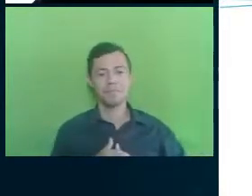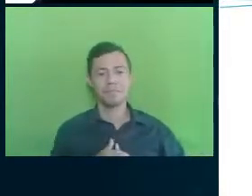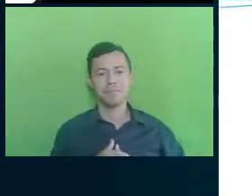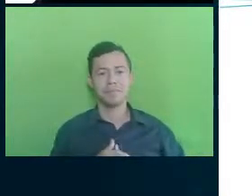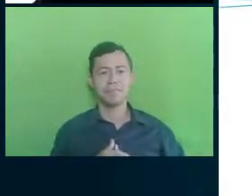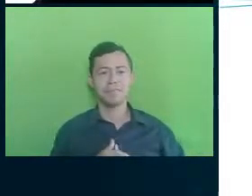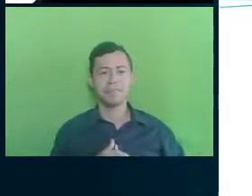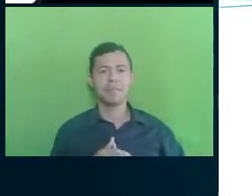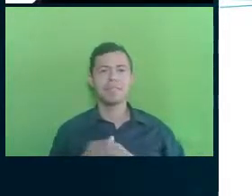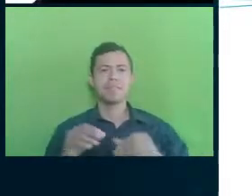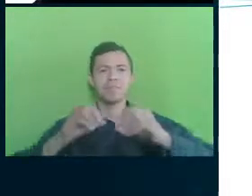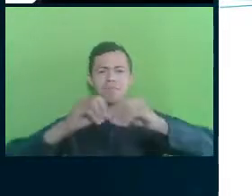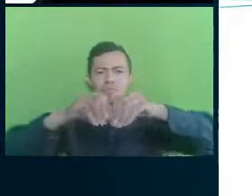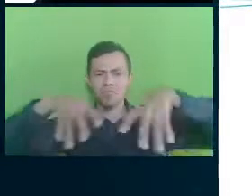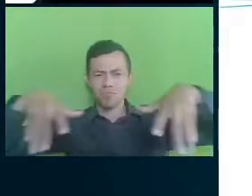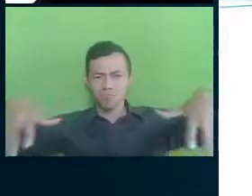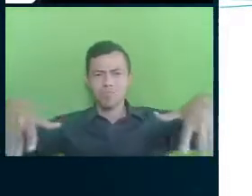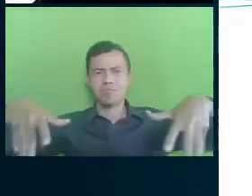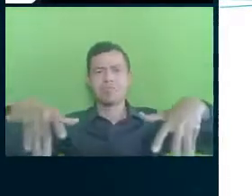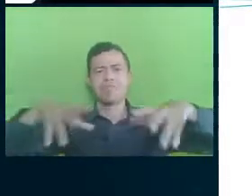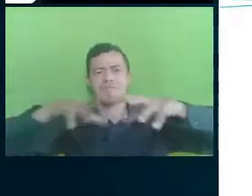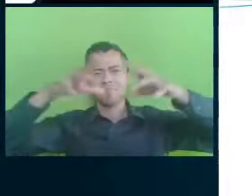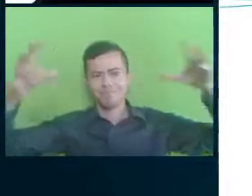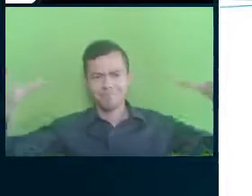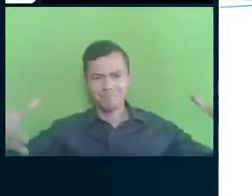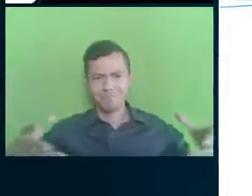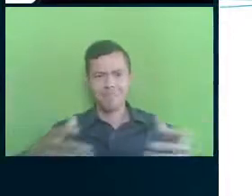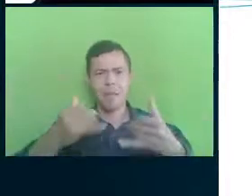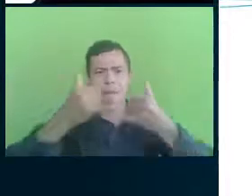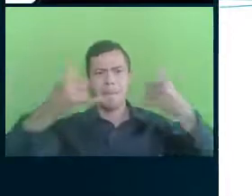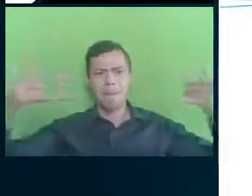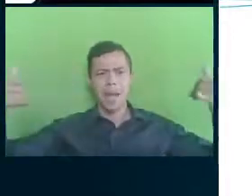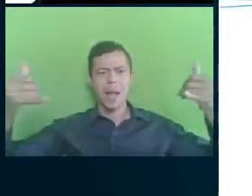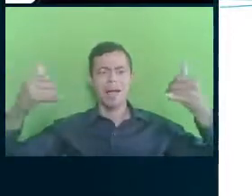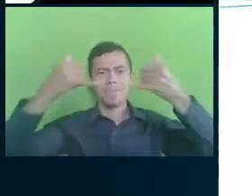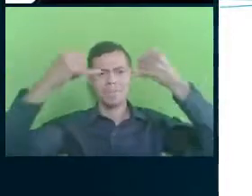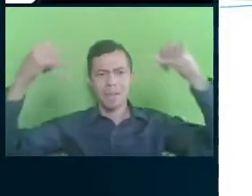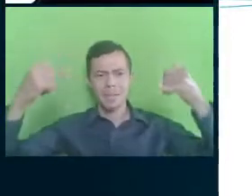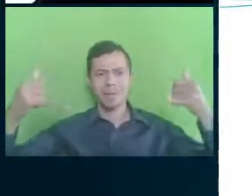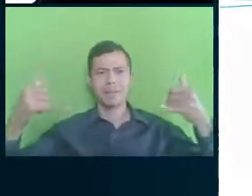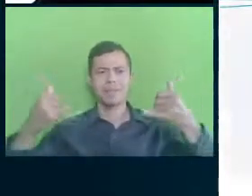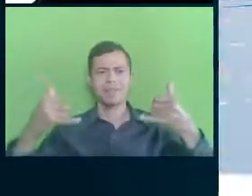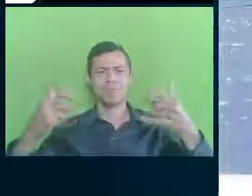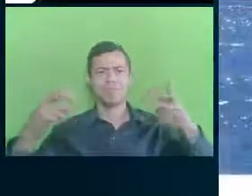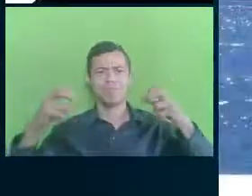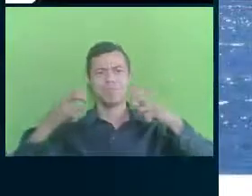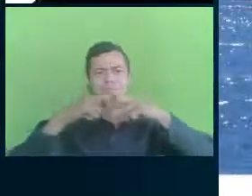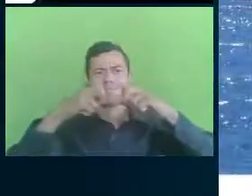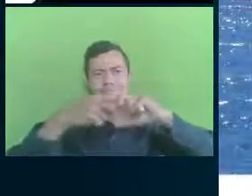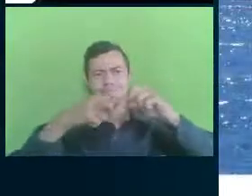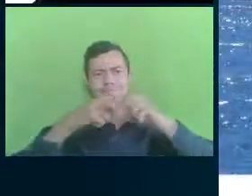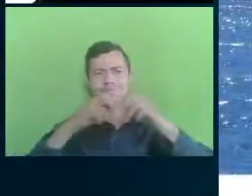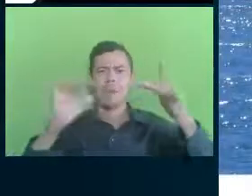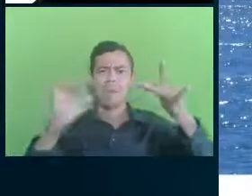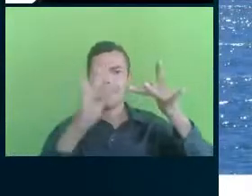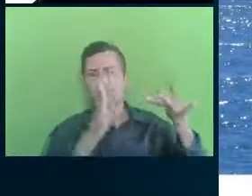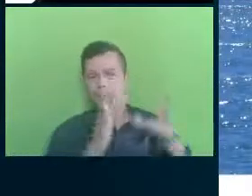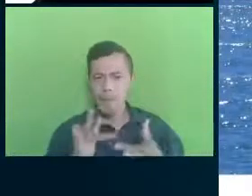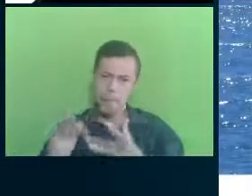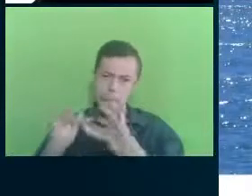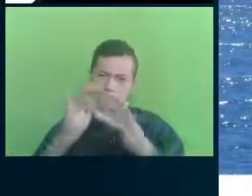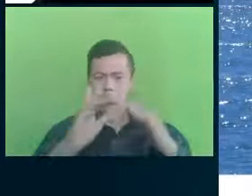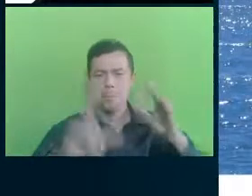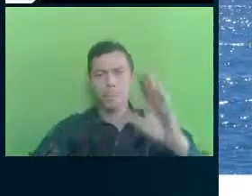toda la información va encriptada a través de estas redes y es lo que habilita, digamos, que hoy se pueda democratizar también la inteligencia